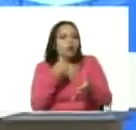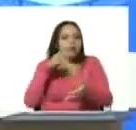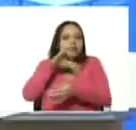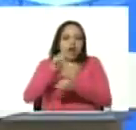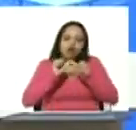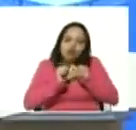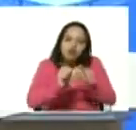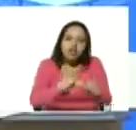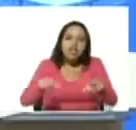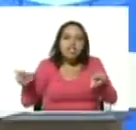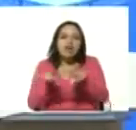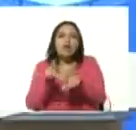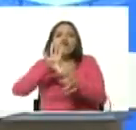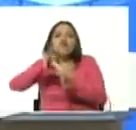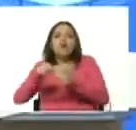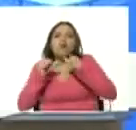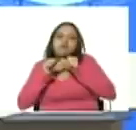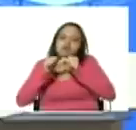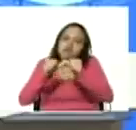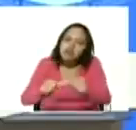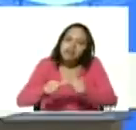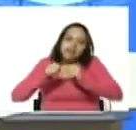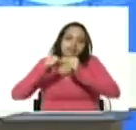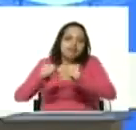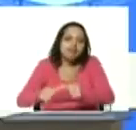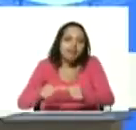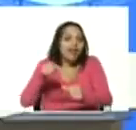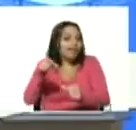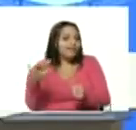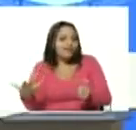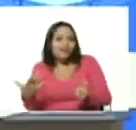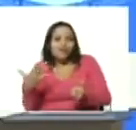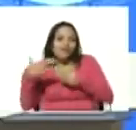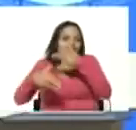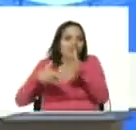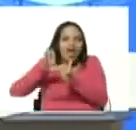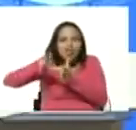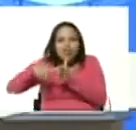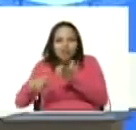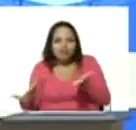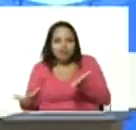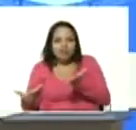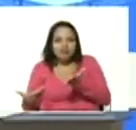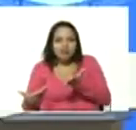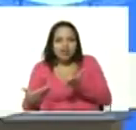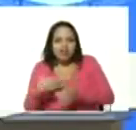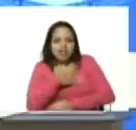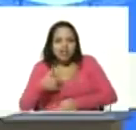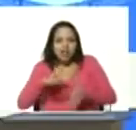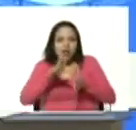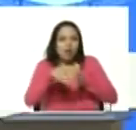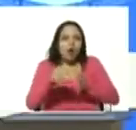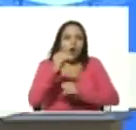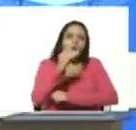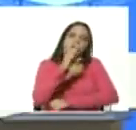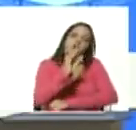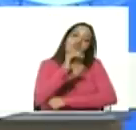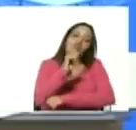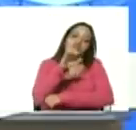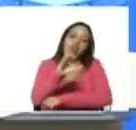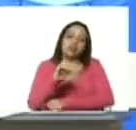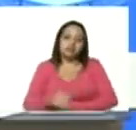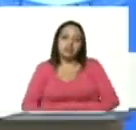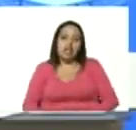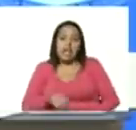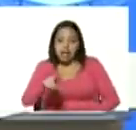es una estafa continuada. Son unos estafadores, están intentando estafar a los FARC, se estafan entre ellos mismos. Ramos Alup